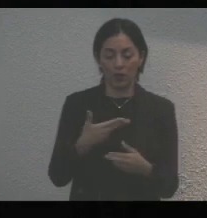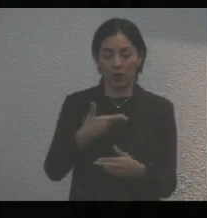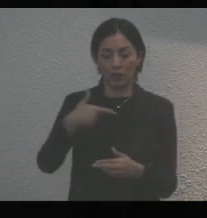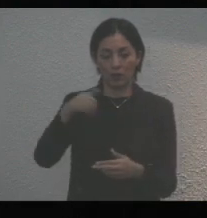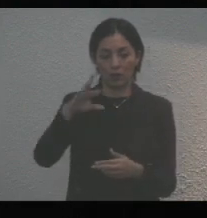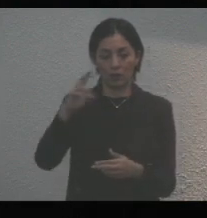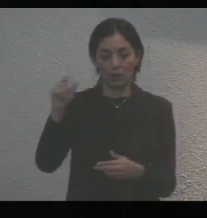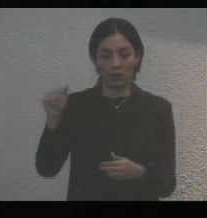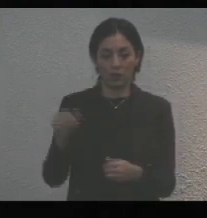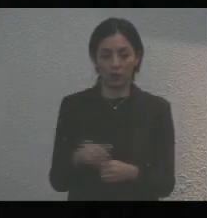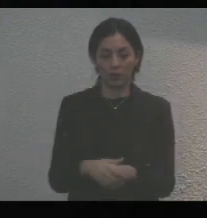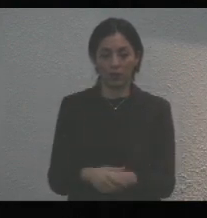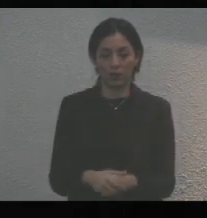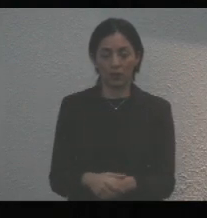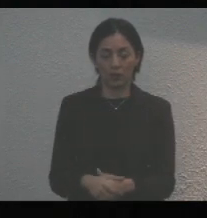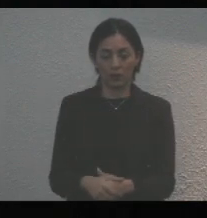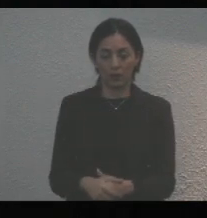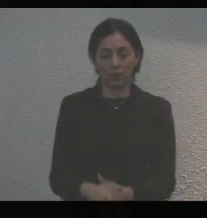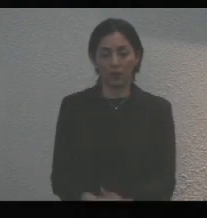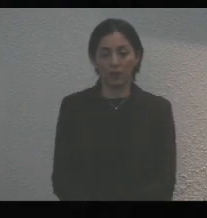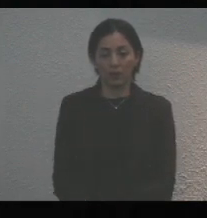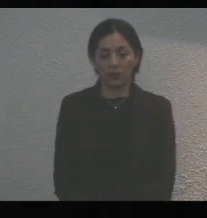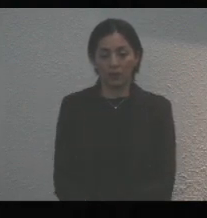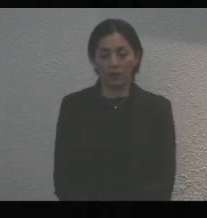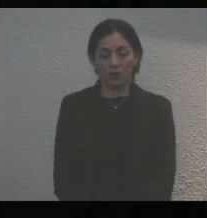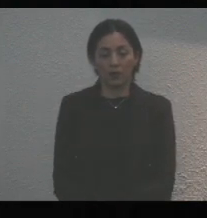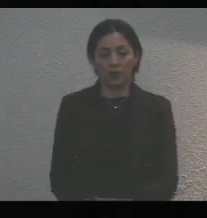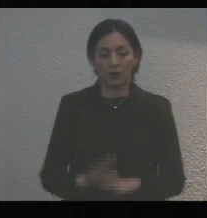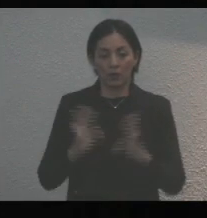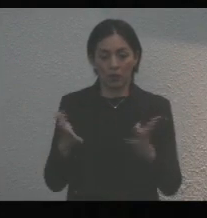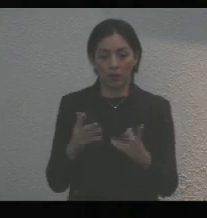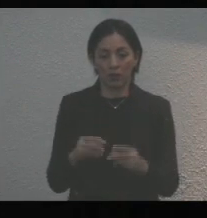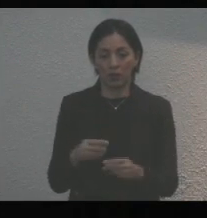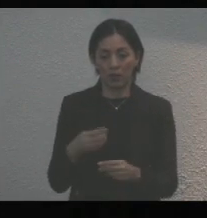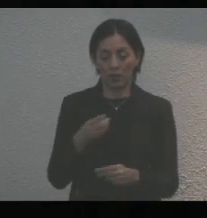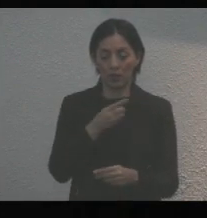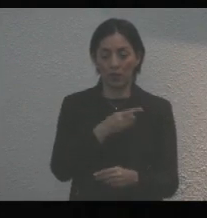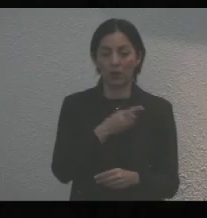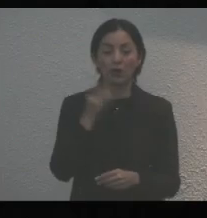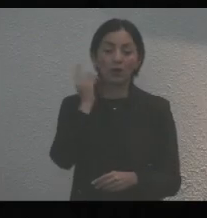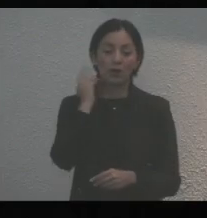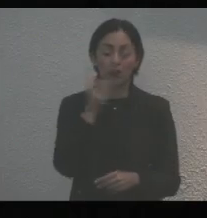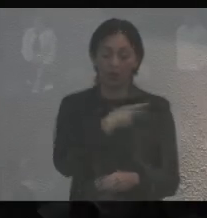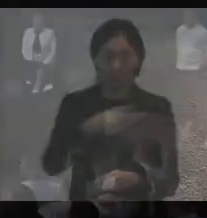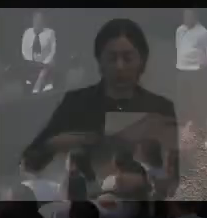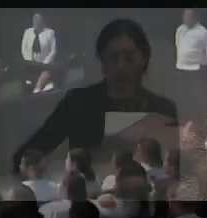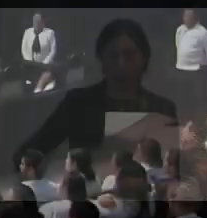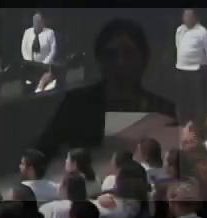Villatoro Barrios. Es cuanto, diputado presidente.